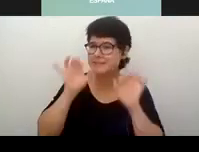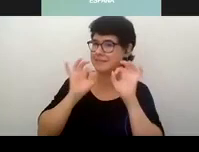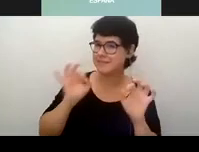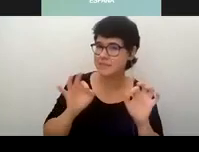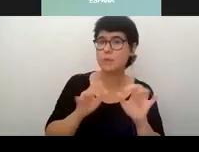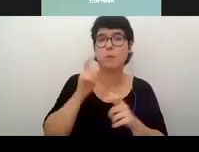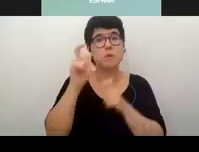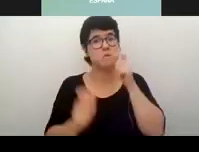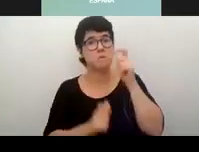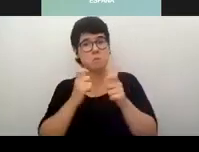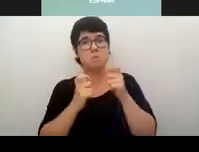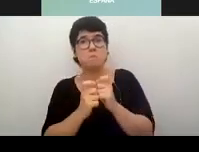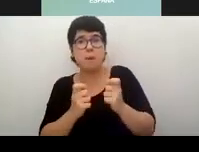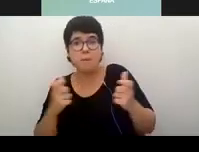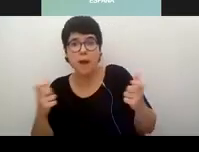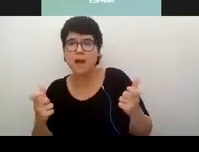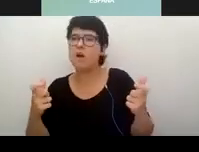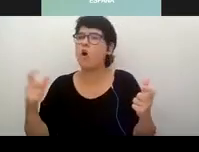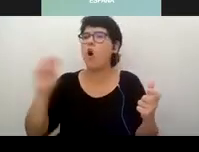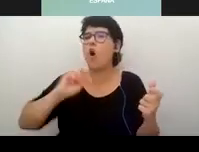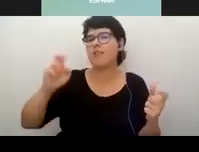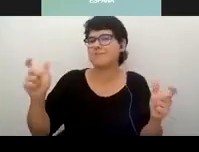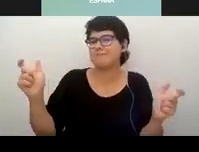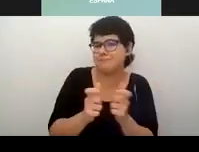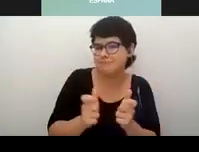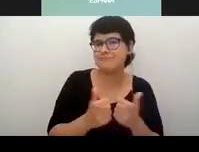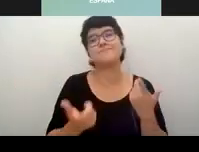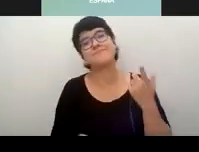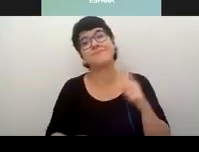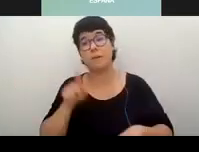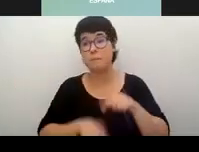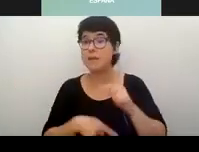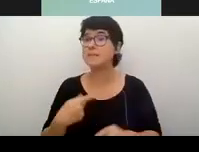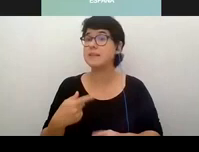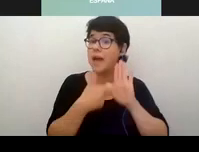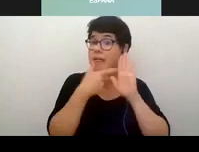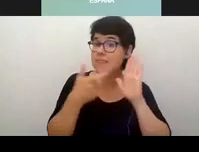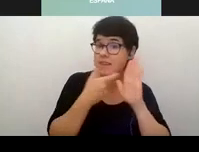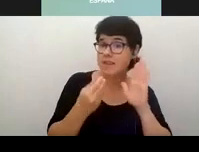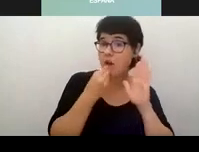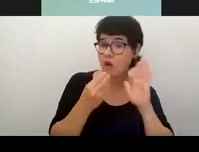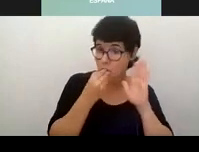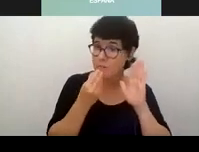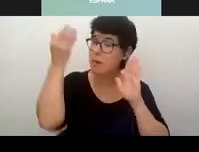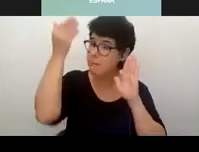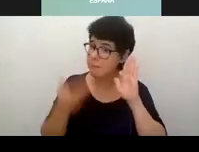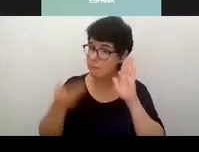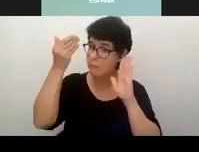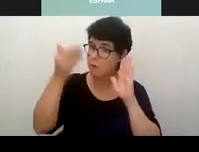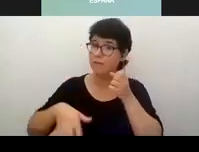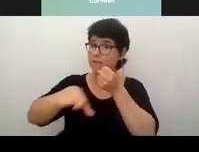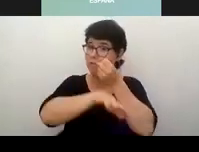bacterias y otras no encuentren su hábitat. La dieta, por ejemplo, también es esencial, sobre todo veremos